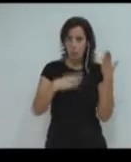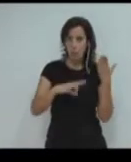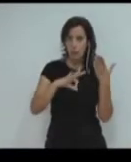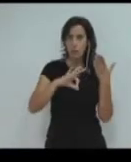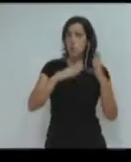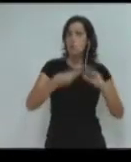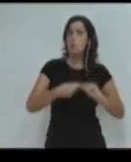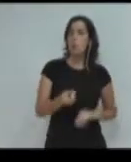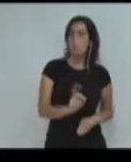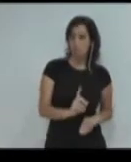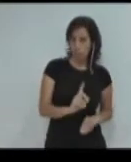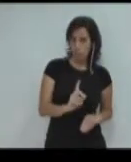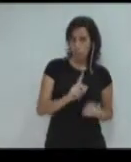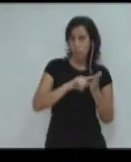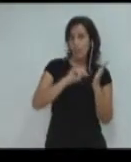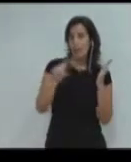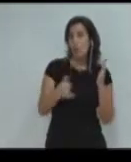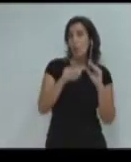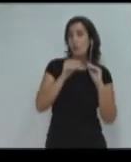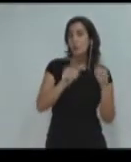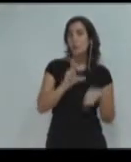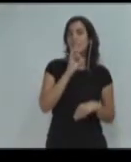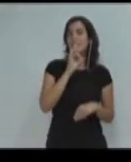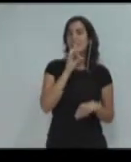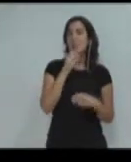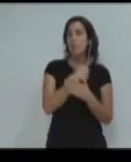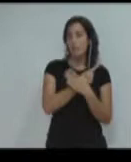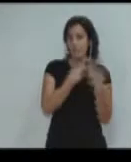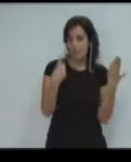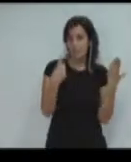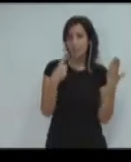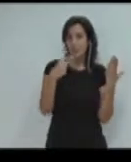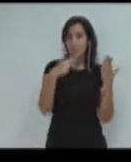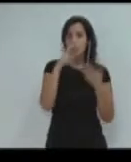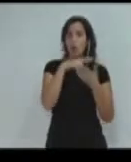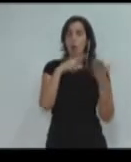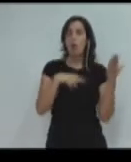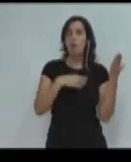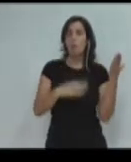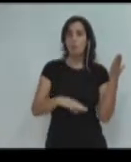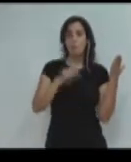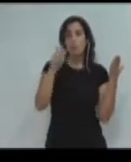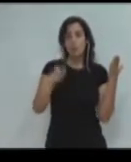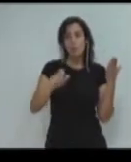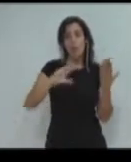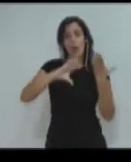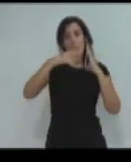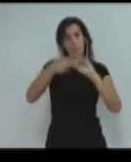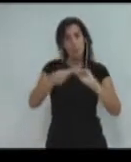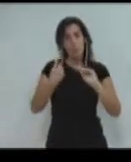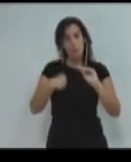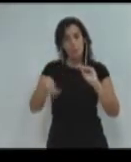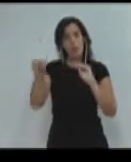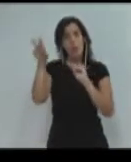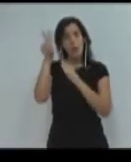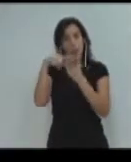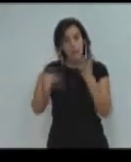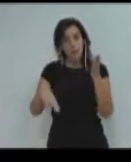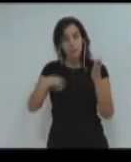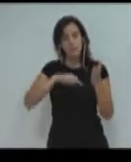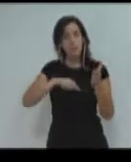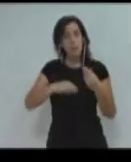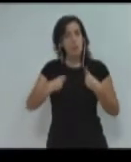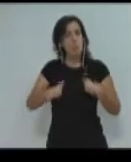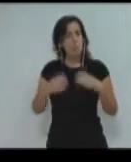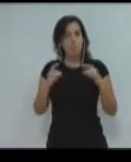adaptado, en lenguaje del siglo XVI, pues que una persona que lo lea adaptado tenga las mismas sensaciones y que en un momento